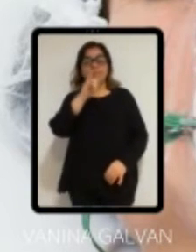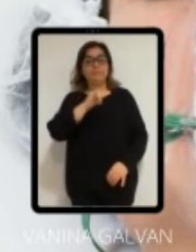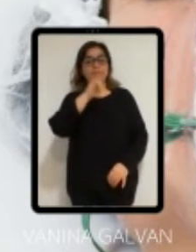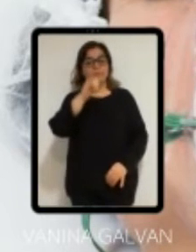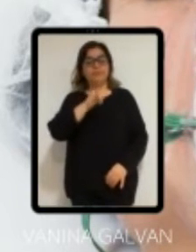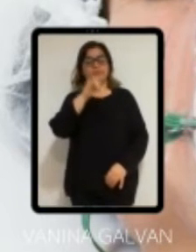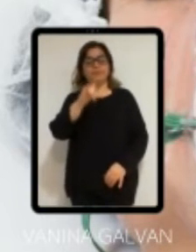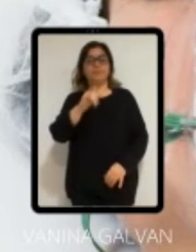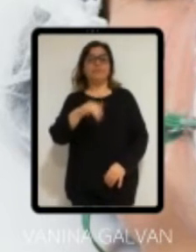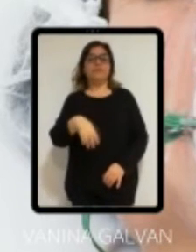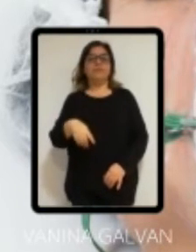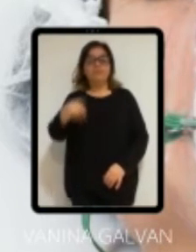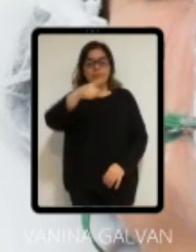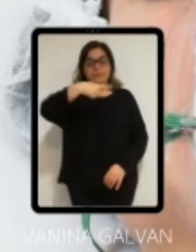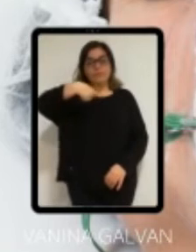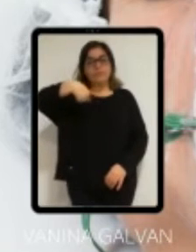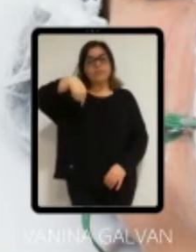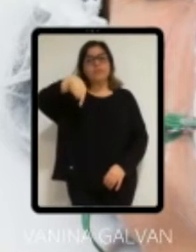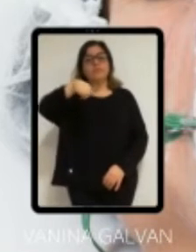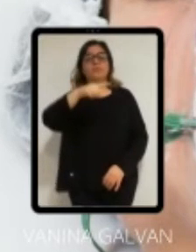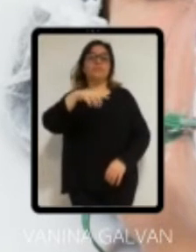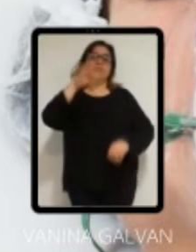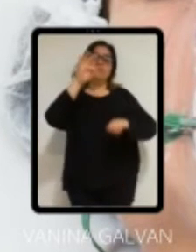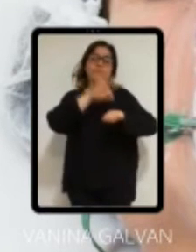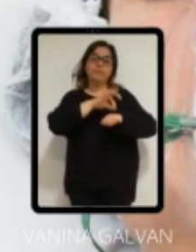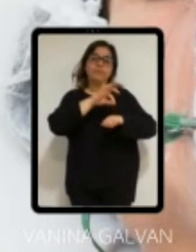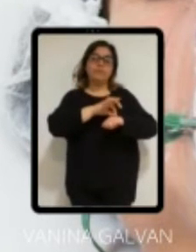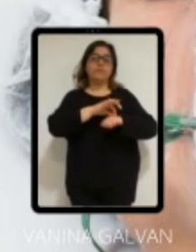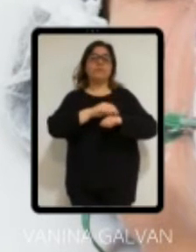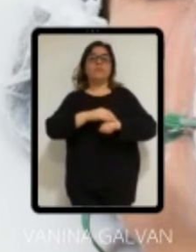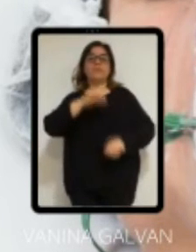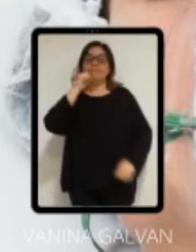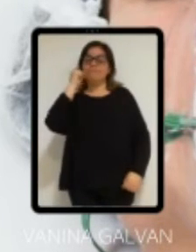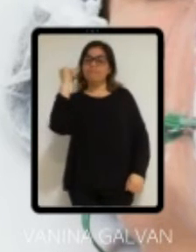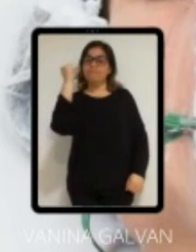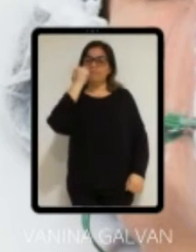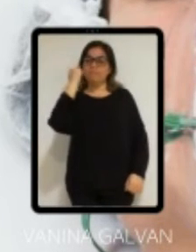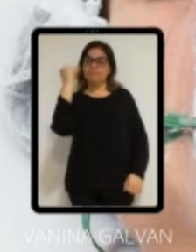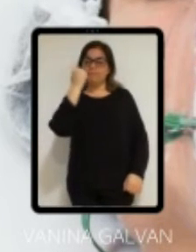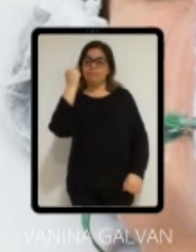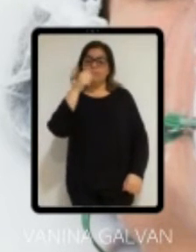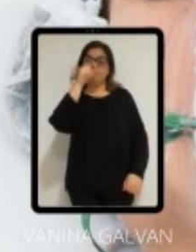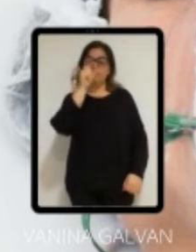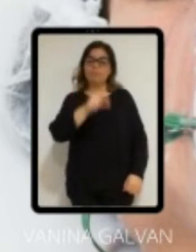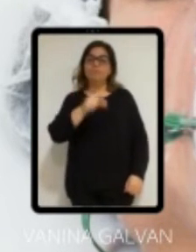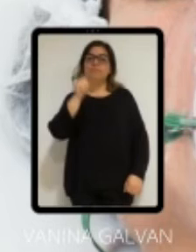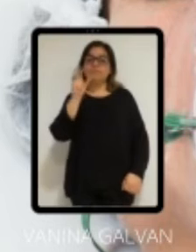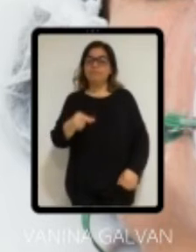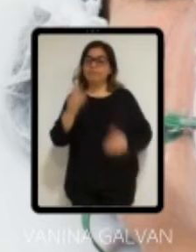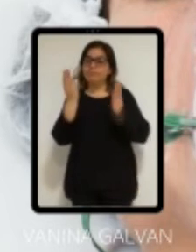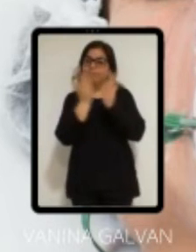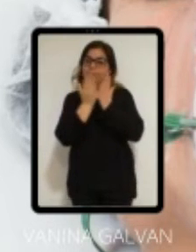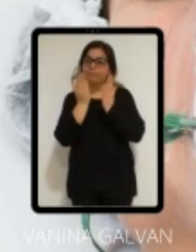dependen del recurso humano capacitado y altamente calificado, y no únicamente de la cantidad de camas y